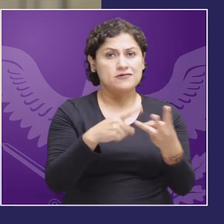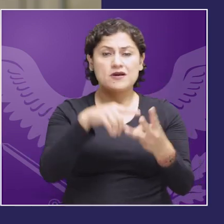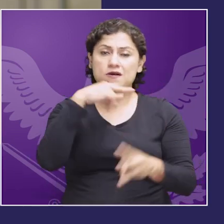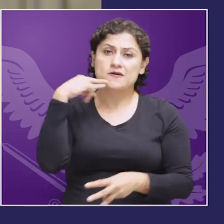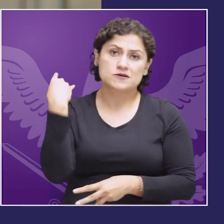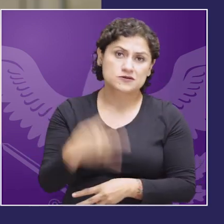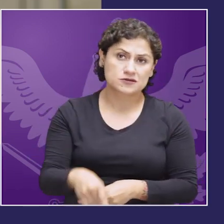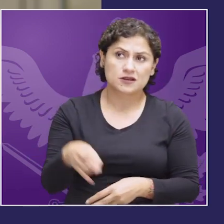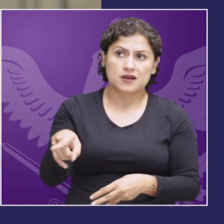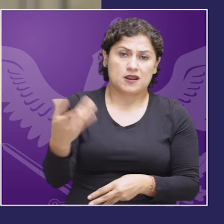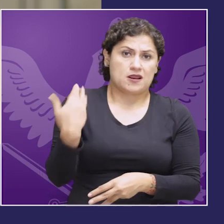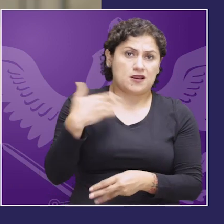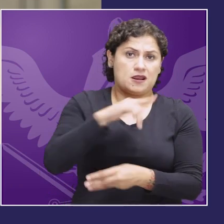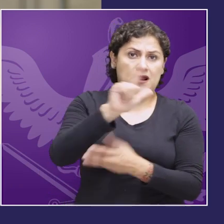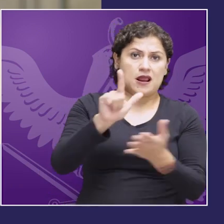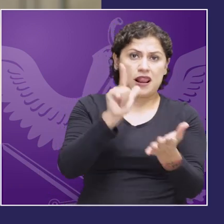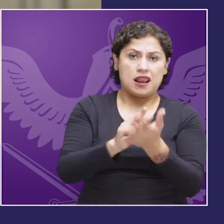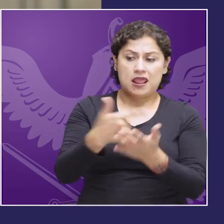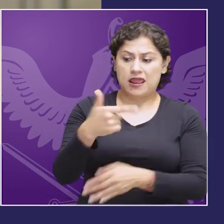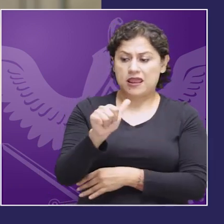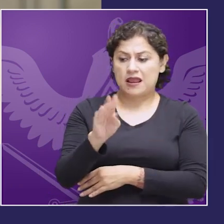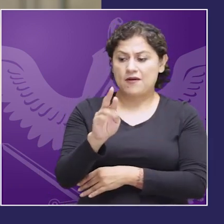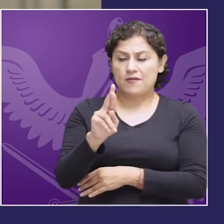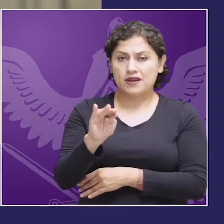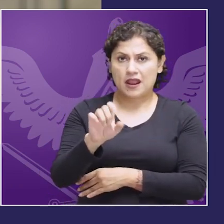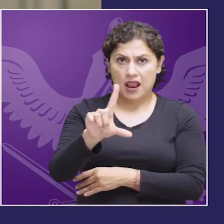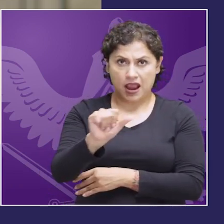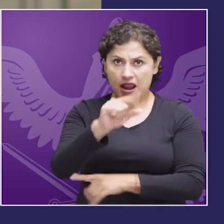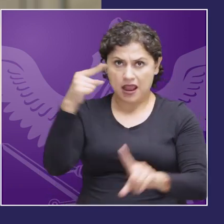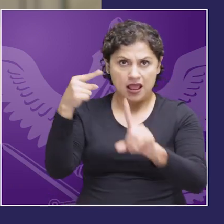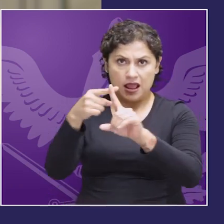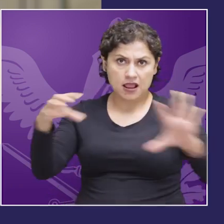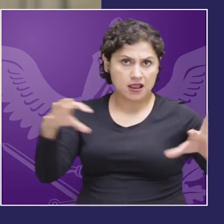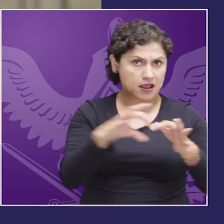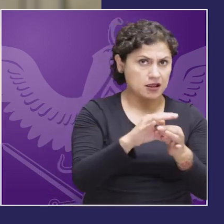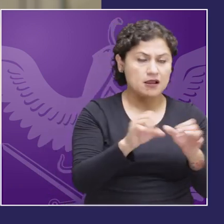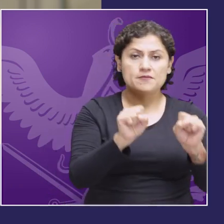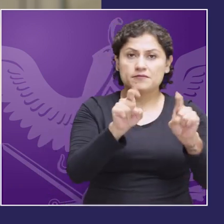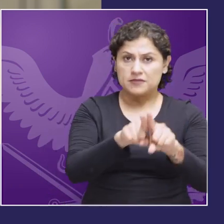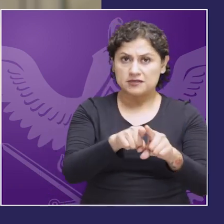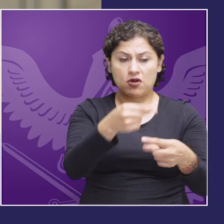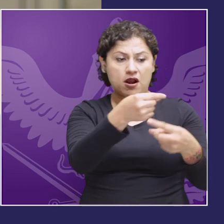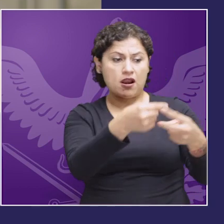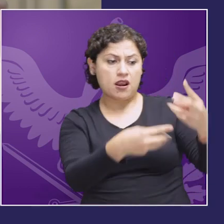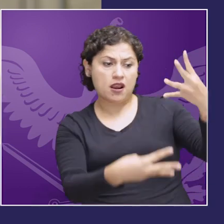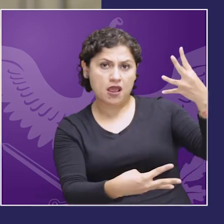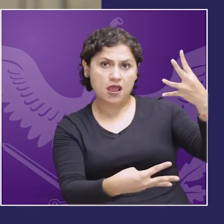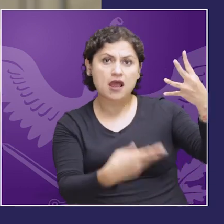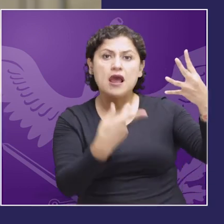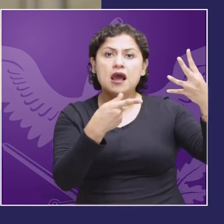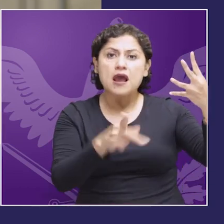interamericana, modelo, tenemos todo. Chile, de hecho, acaba de legislar una ley Gabriela que